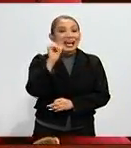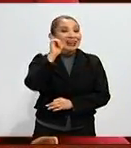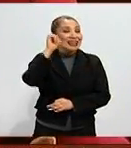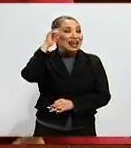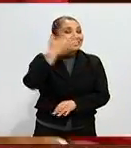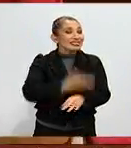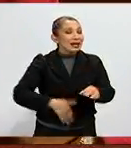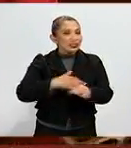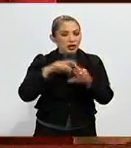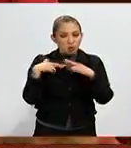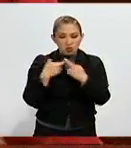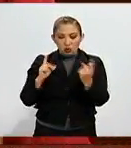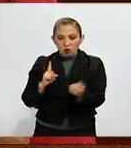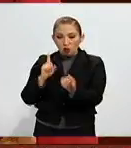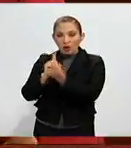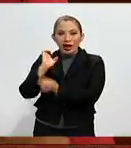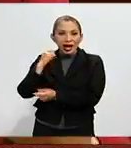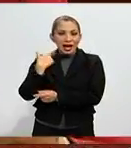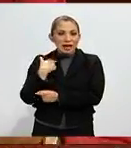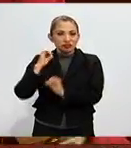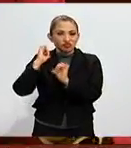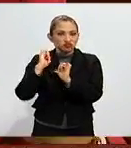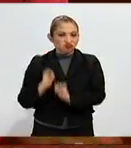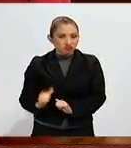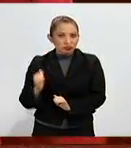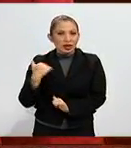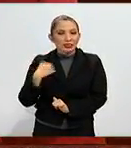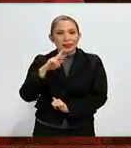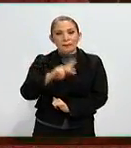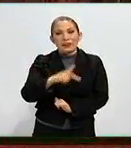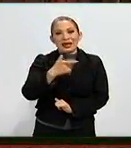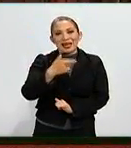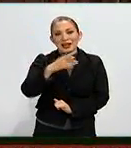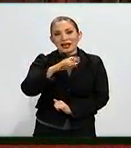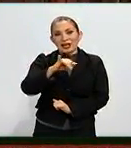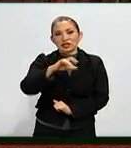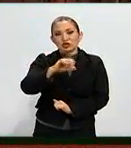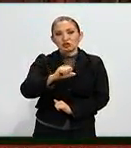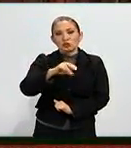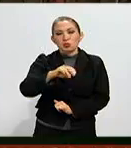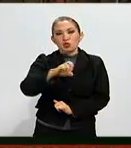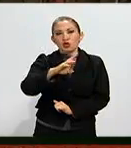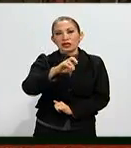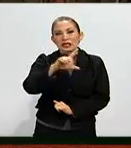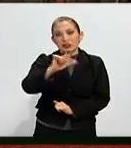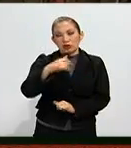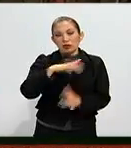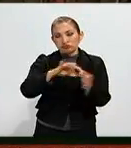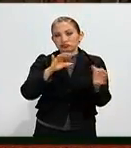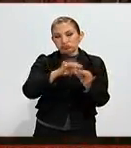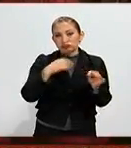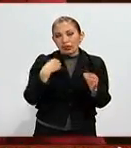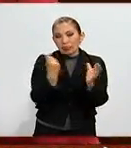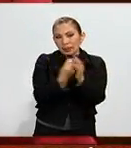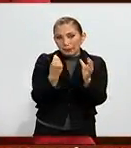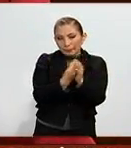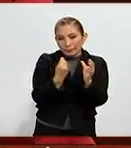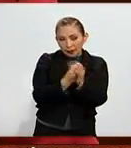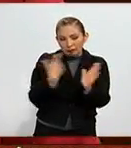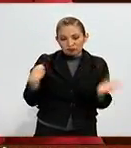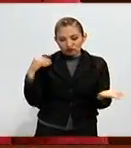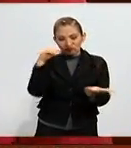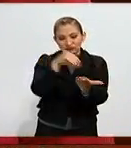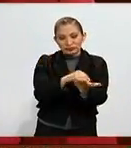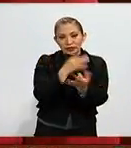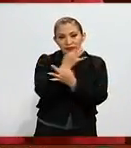la tarde se reunió con el ex procurador general de la República, Jesús Murillo Caram. Los detalles de este encuentro privado los